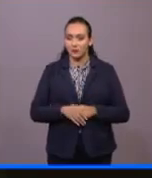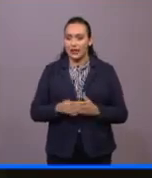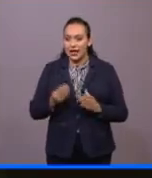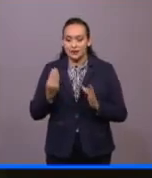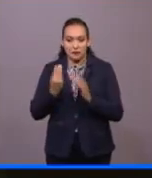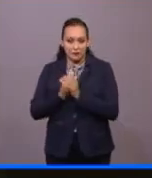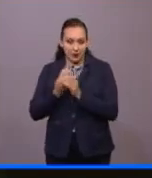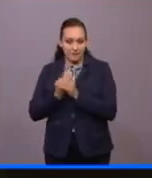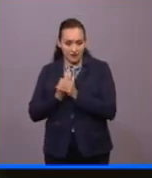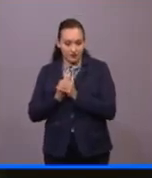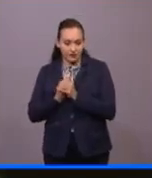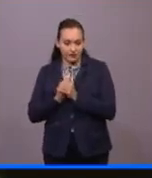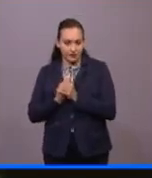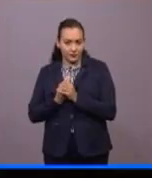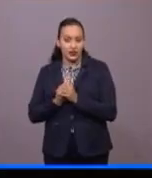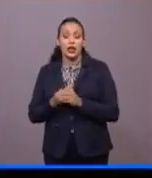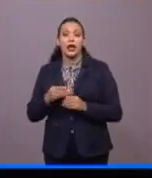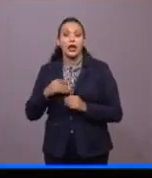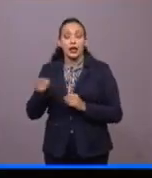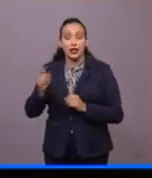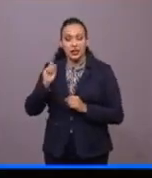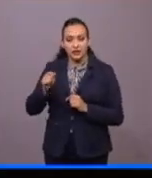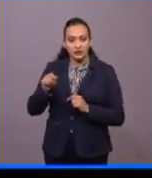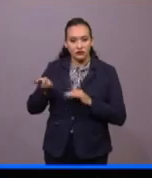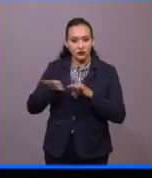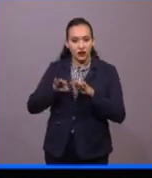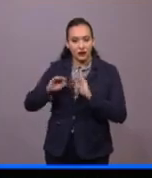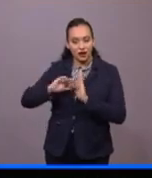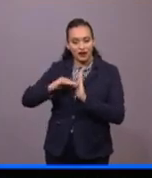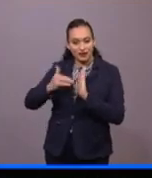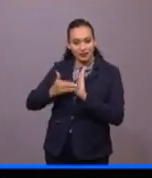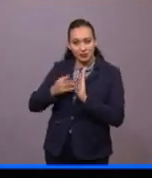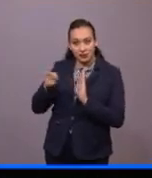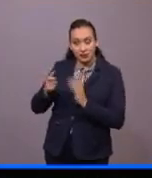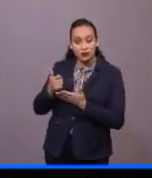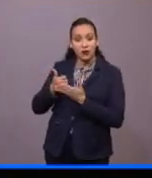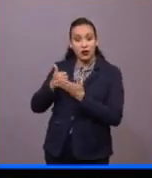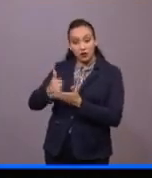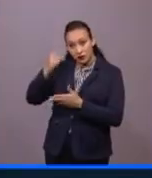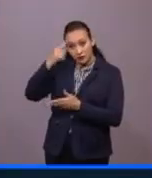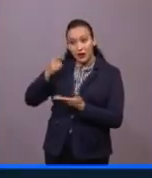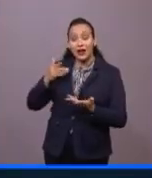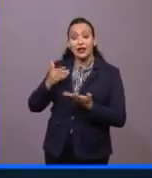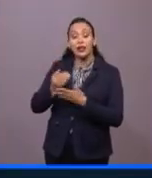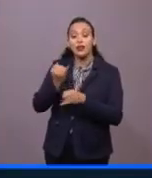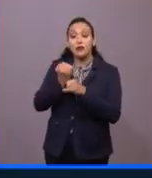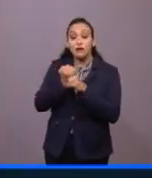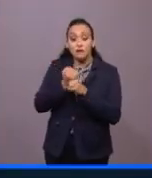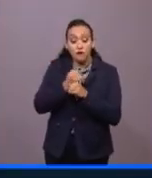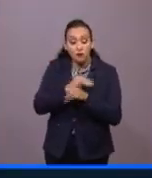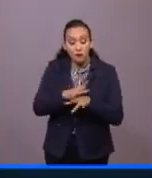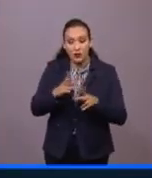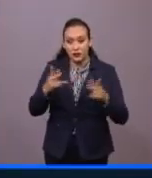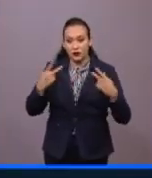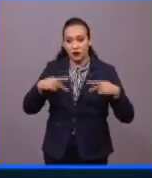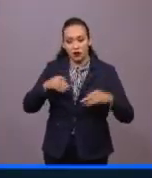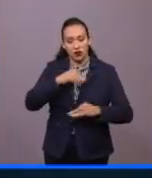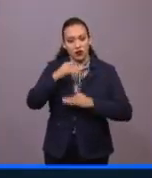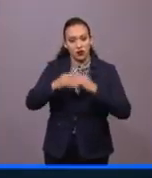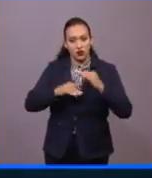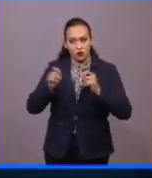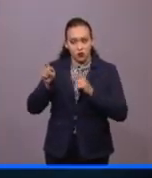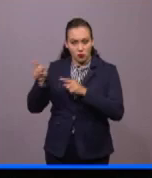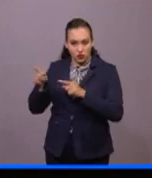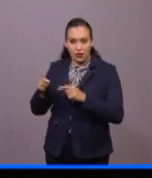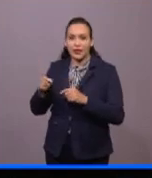y confidencial. Se trata de una actividad estratégica que permitirá tener acceso a bases de datos en poder de instancias